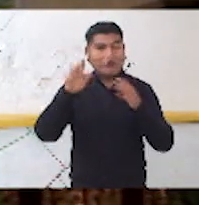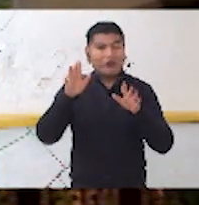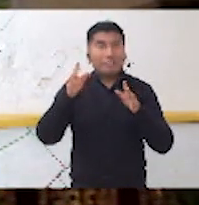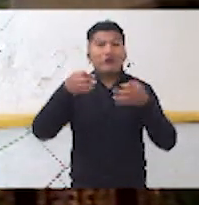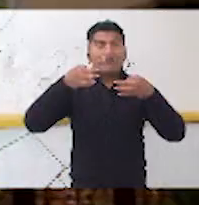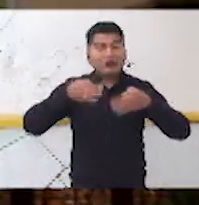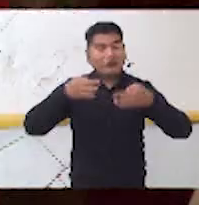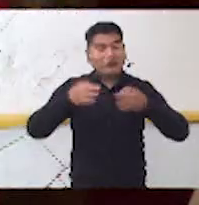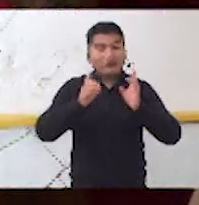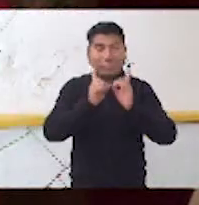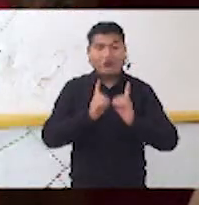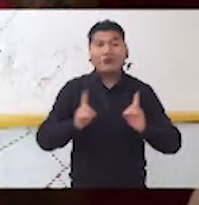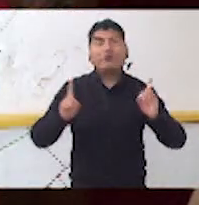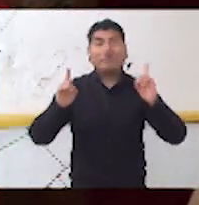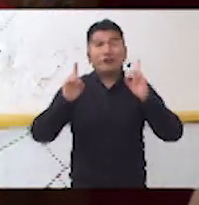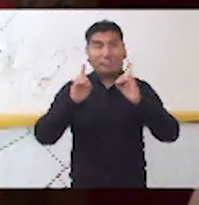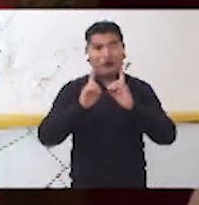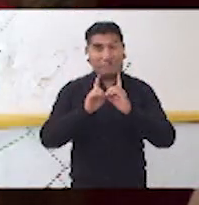considerados dignos.